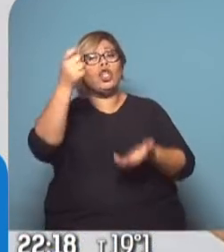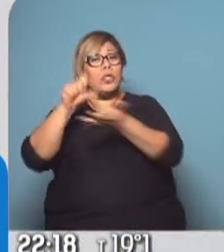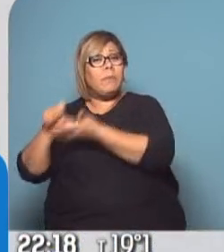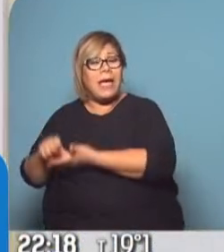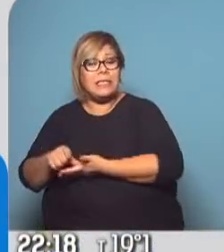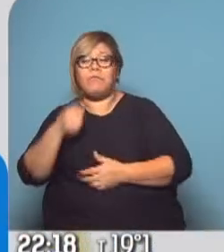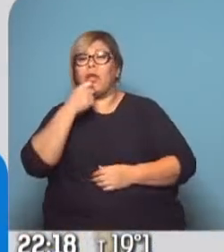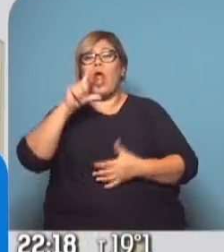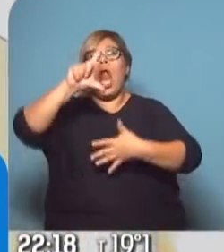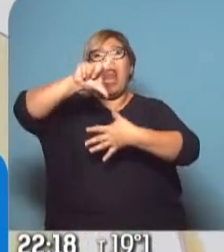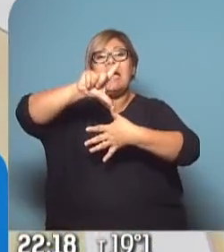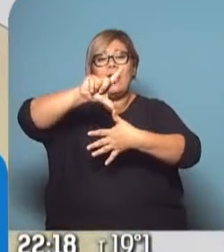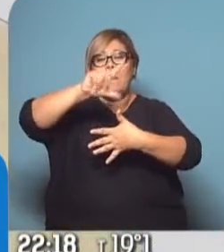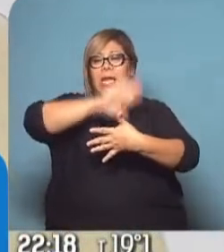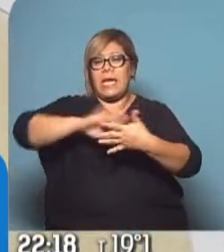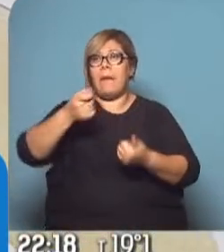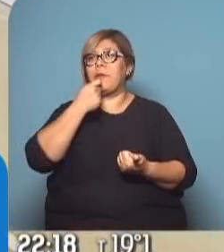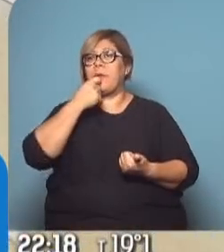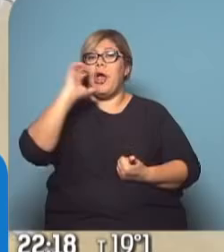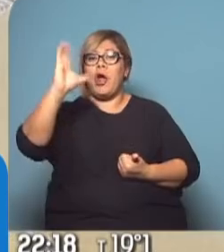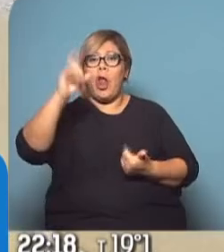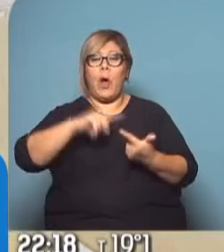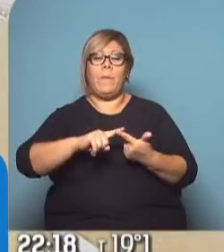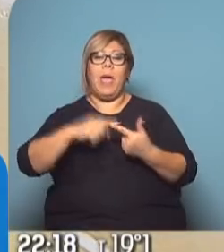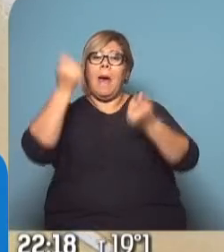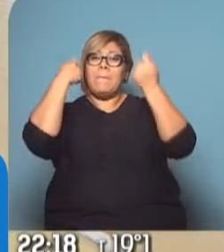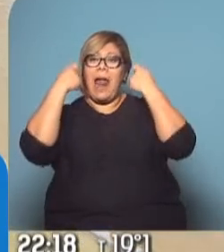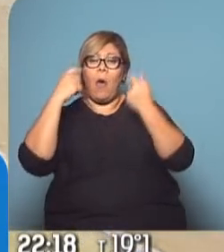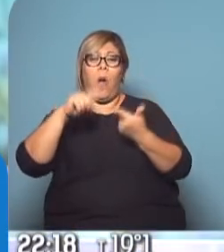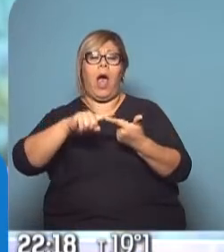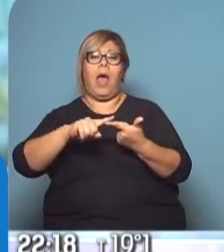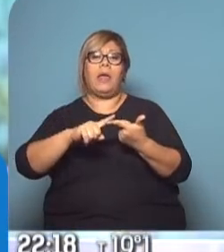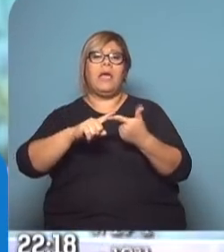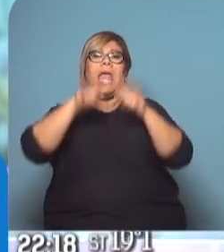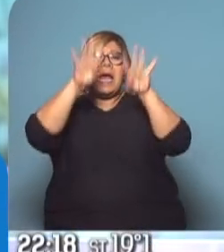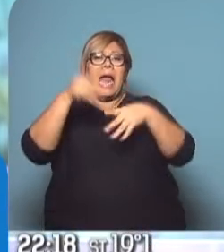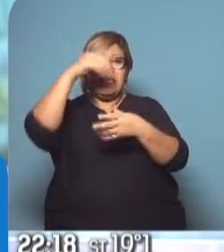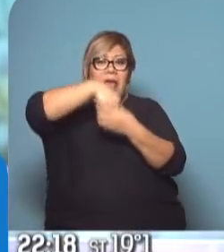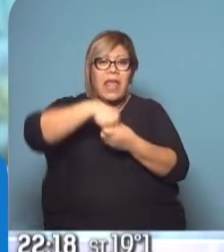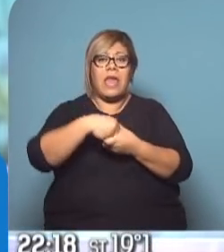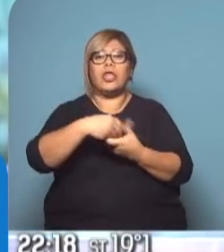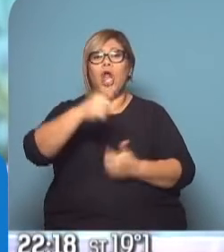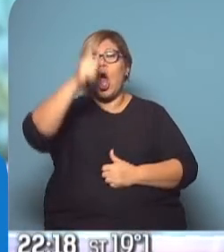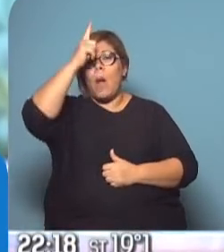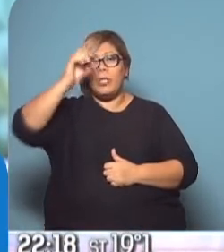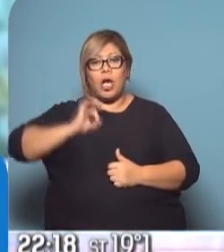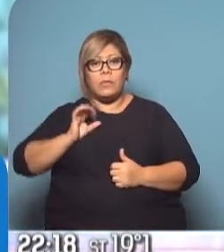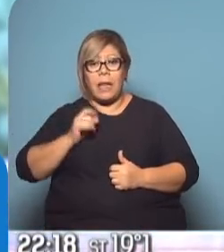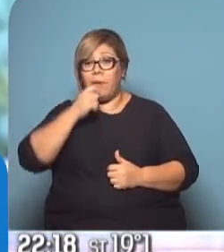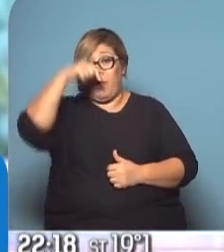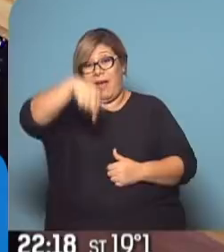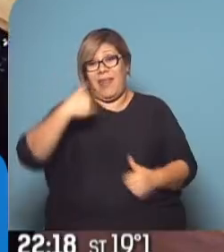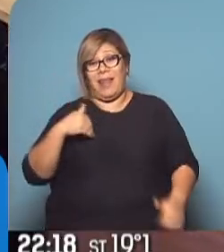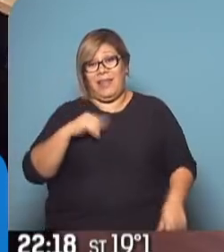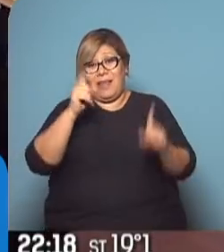podría decir que en Colombia, en Paraguay, en Centroamérica, en las cárceles, en las comisarías, en este mismo país se viola todo el tiempo los derechos humanos.